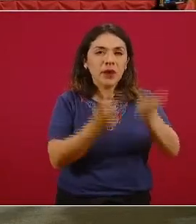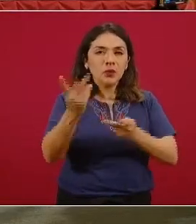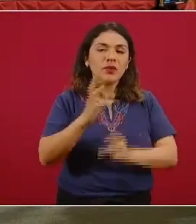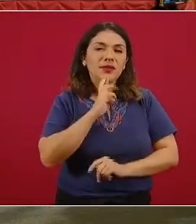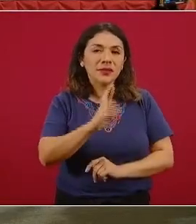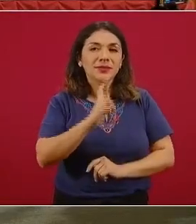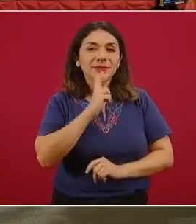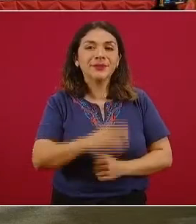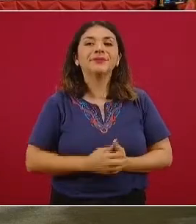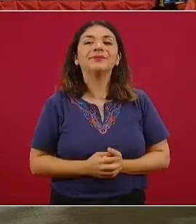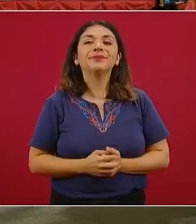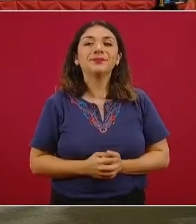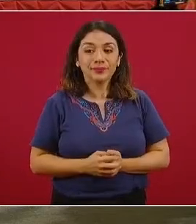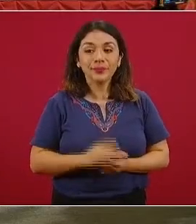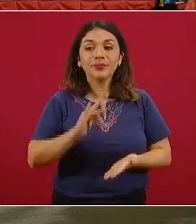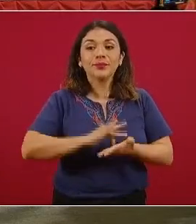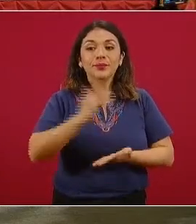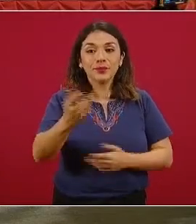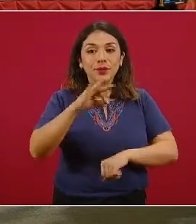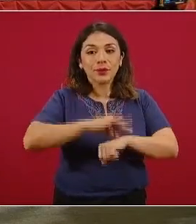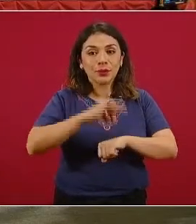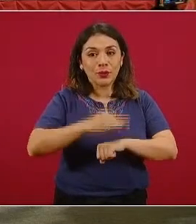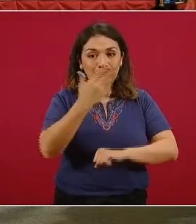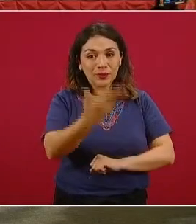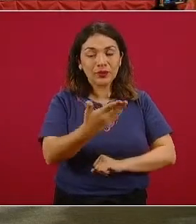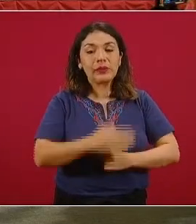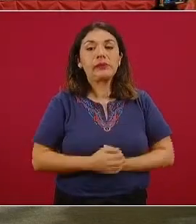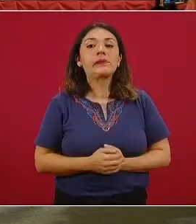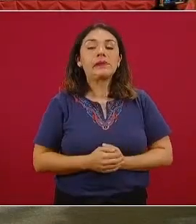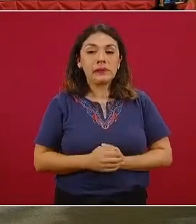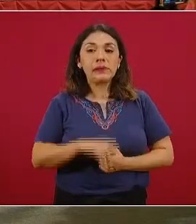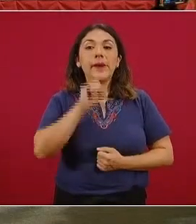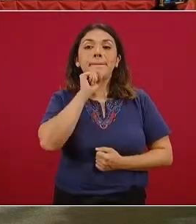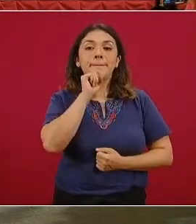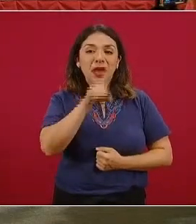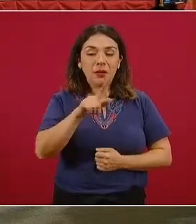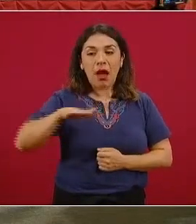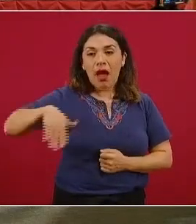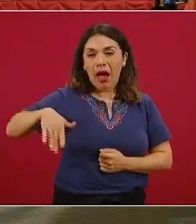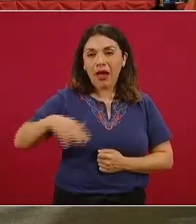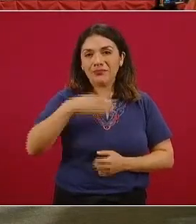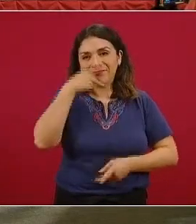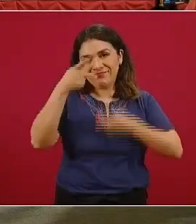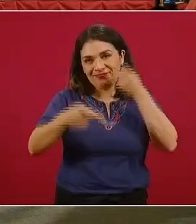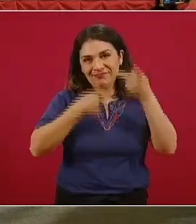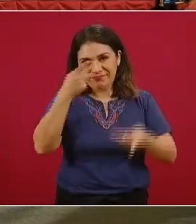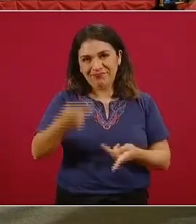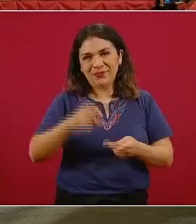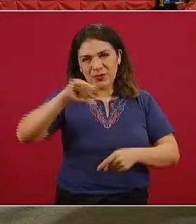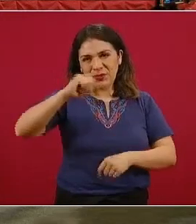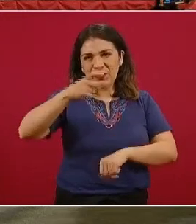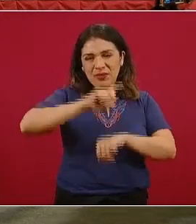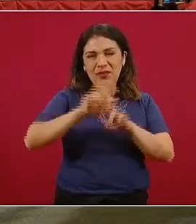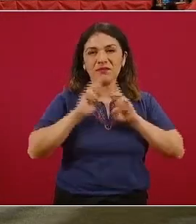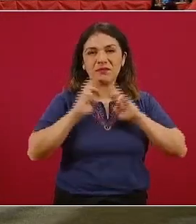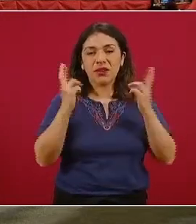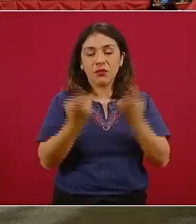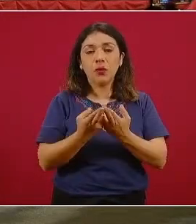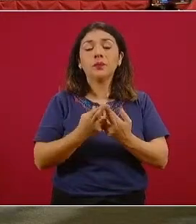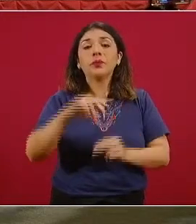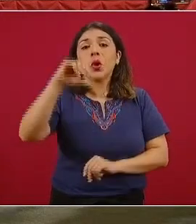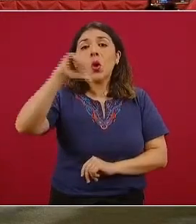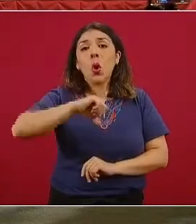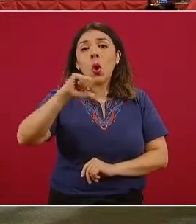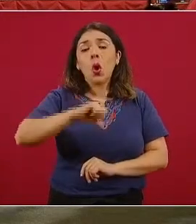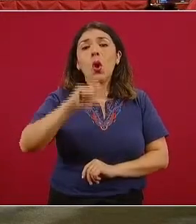comentarios. Muchas gracias, doctor López-Gatell. Pues como se mencionó al inicio de esta sesión, hoy